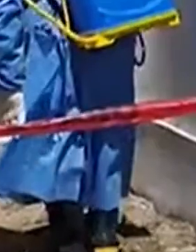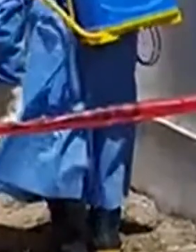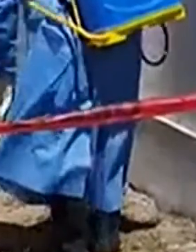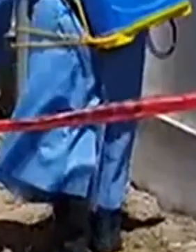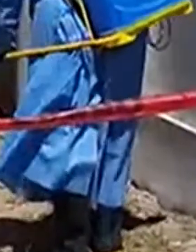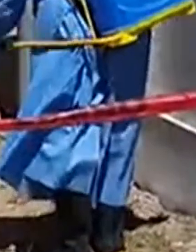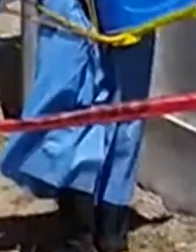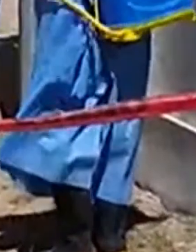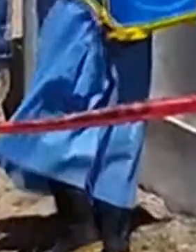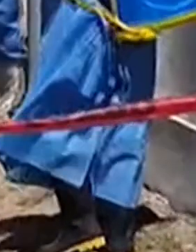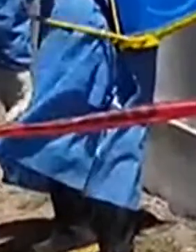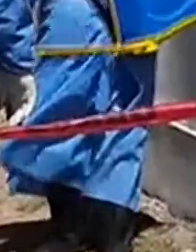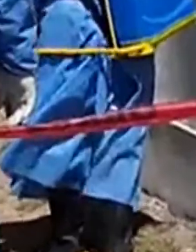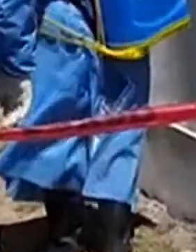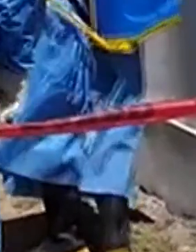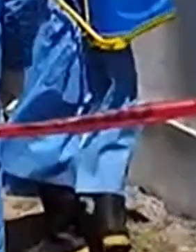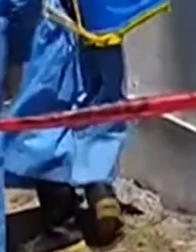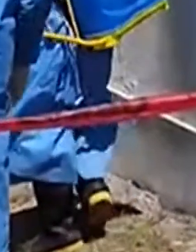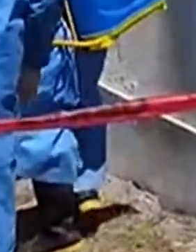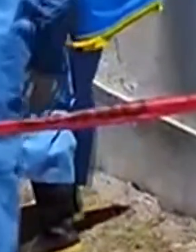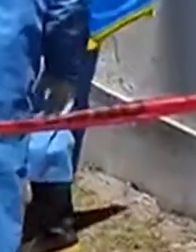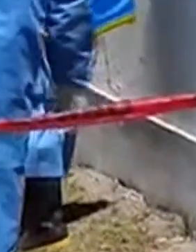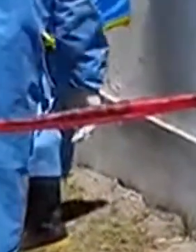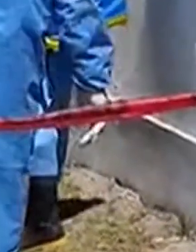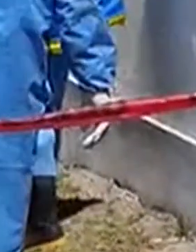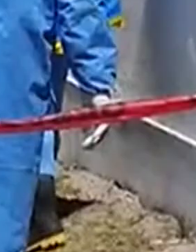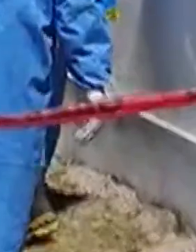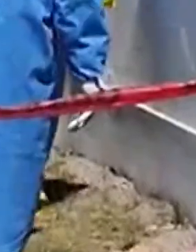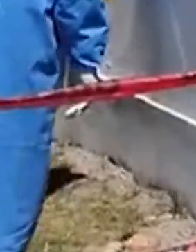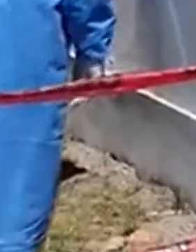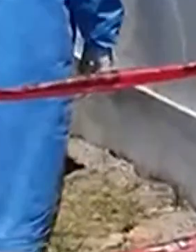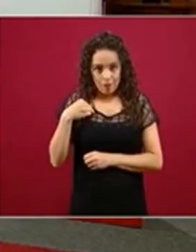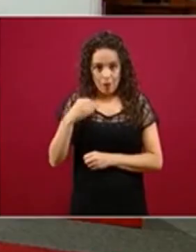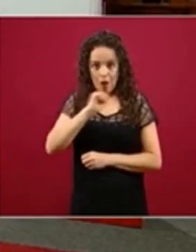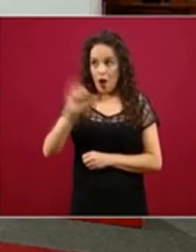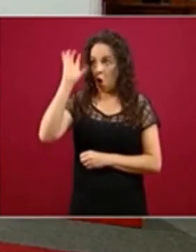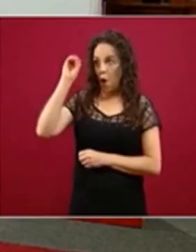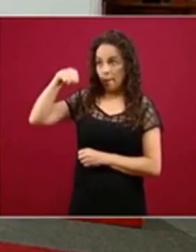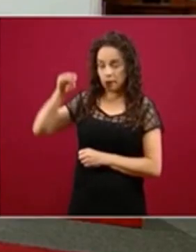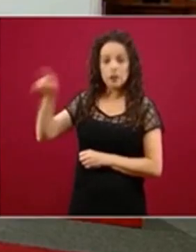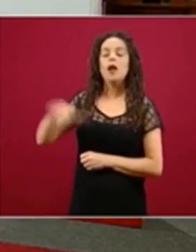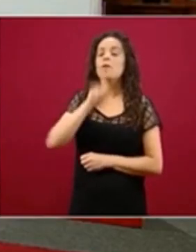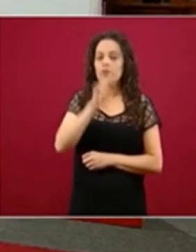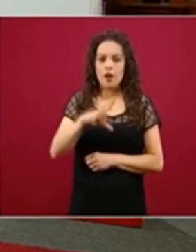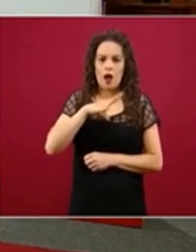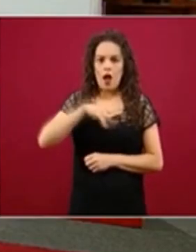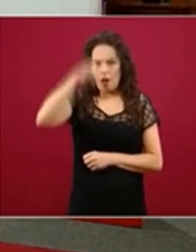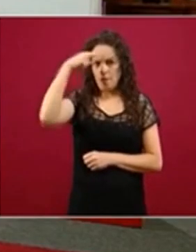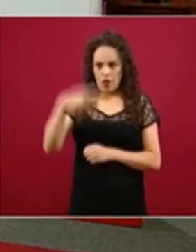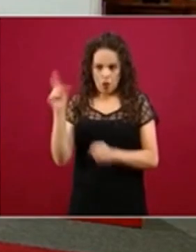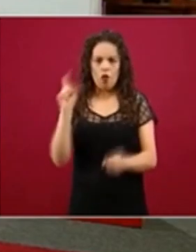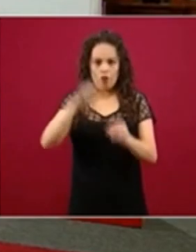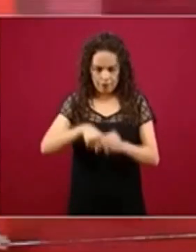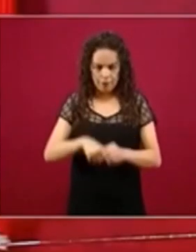mundo perú se convierte en uno de los países más castigados por lakovic 19 pero sobre todo dos países centran las